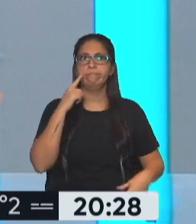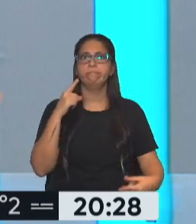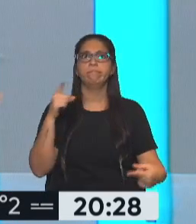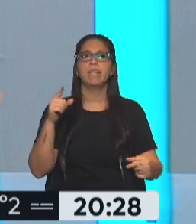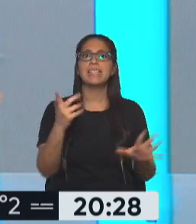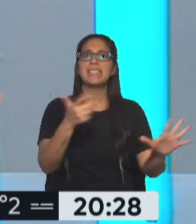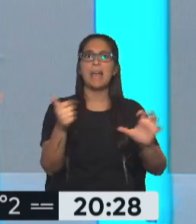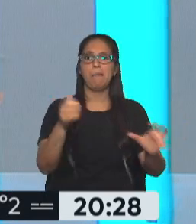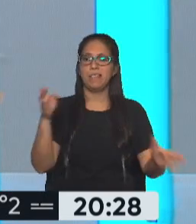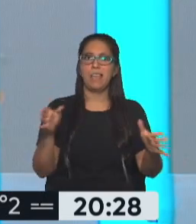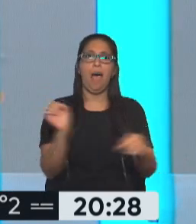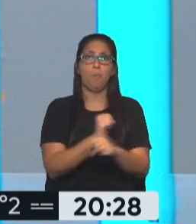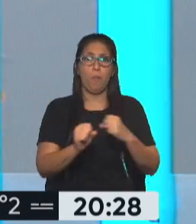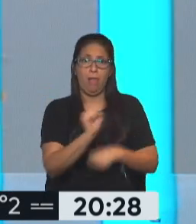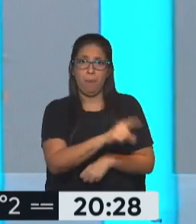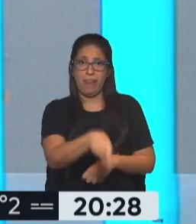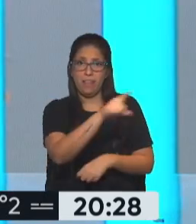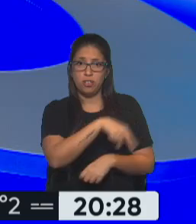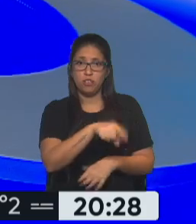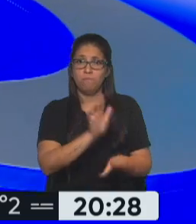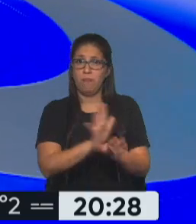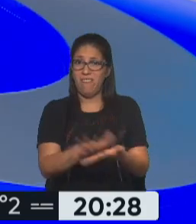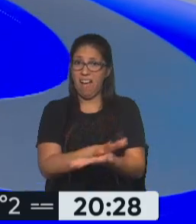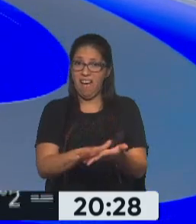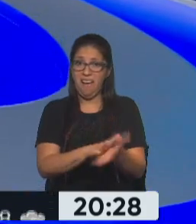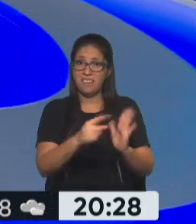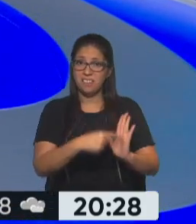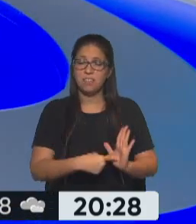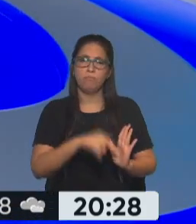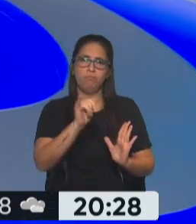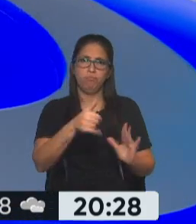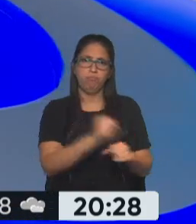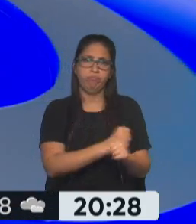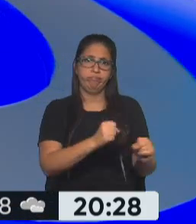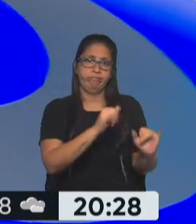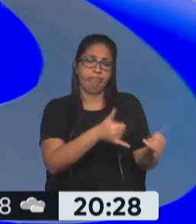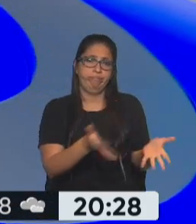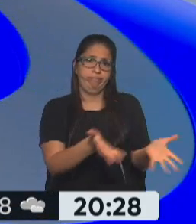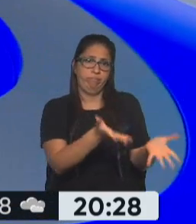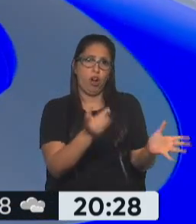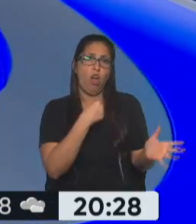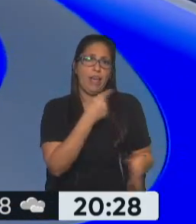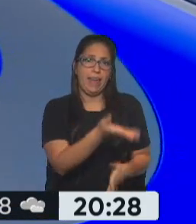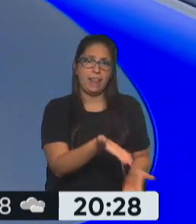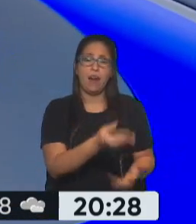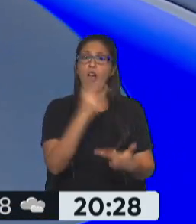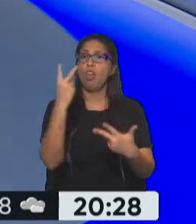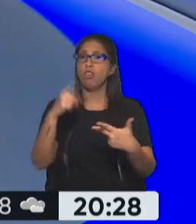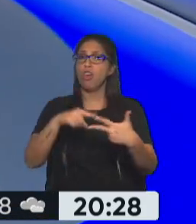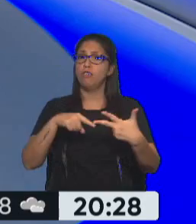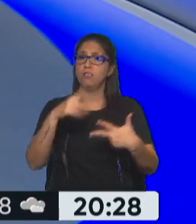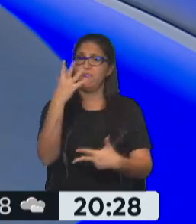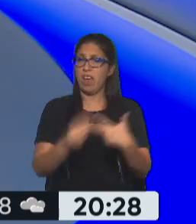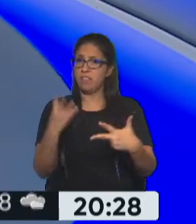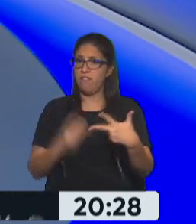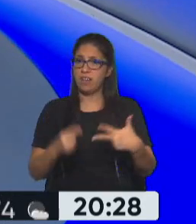este semestre? Bueno, te diría que en lo básico, en lo central, creo que sí. Después nos metemos en los dos déficits que yo diría. La